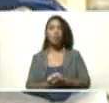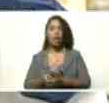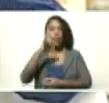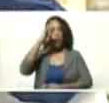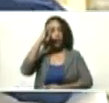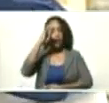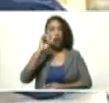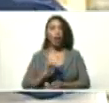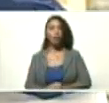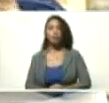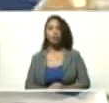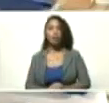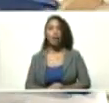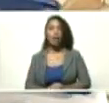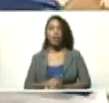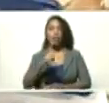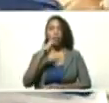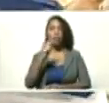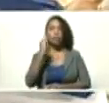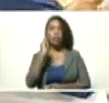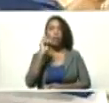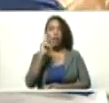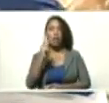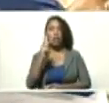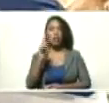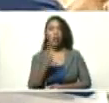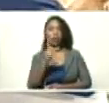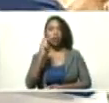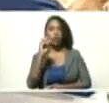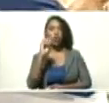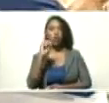Instagram, de TikTok. ¿Ah?